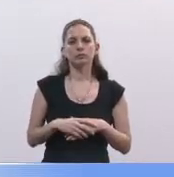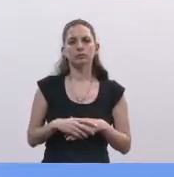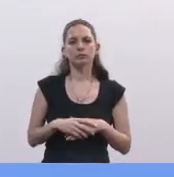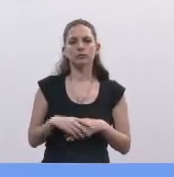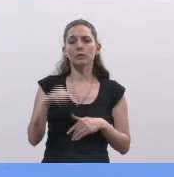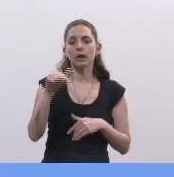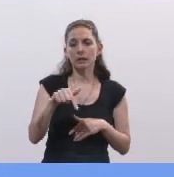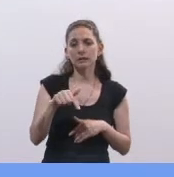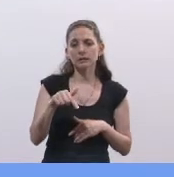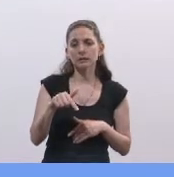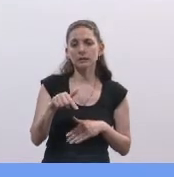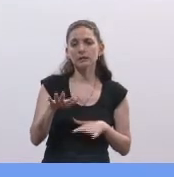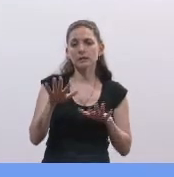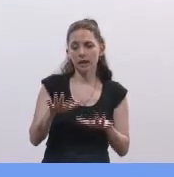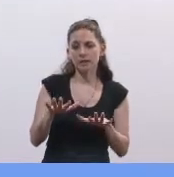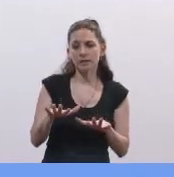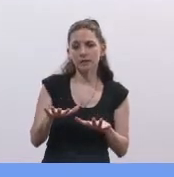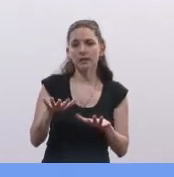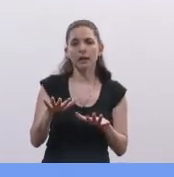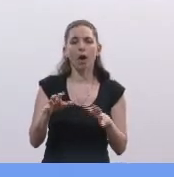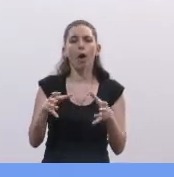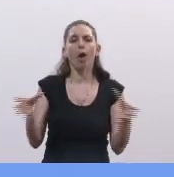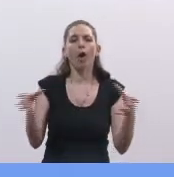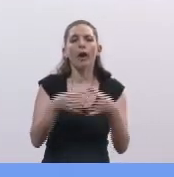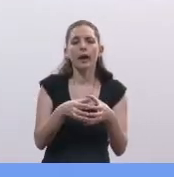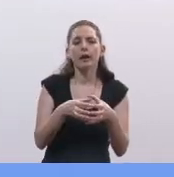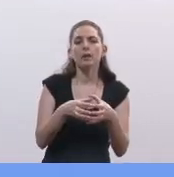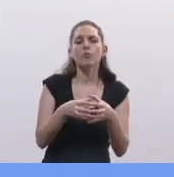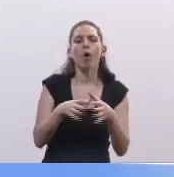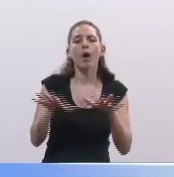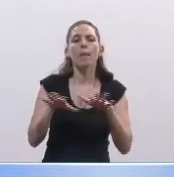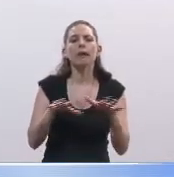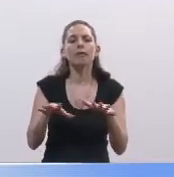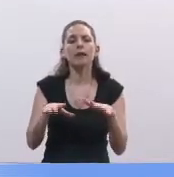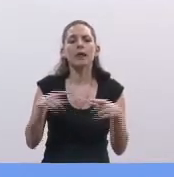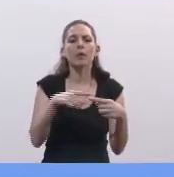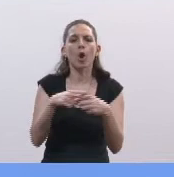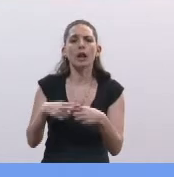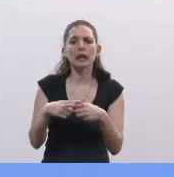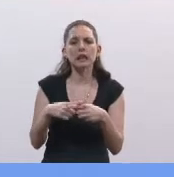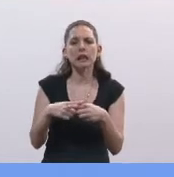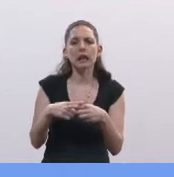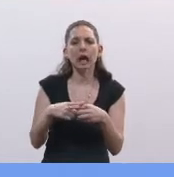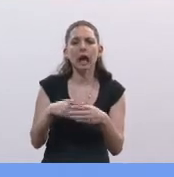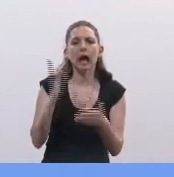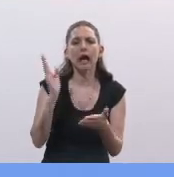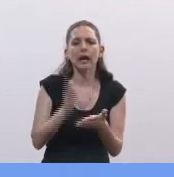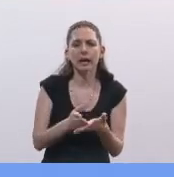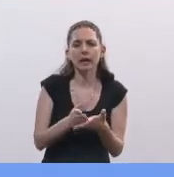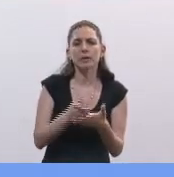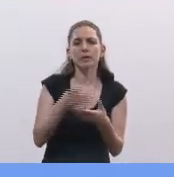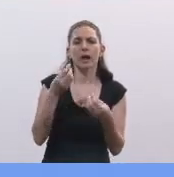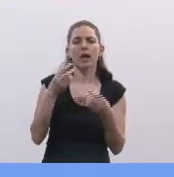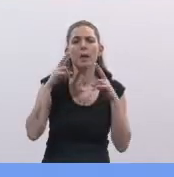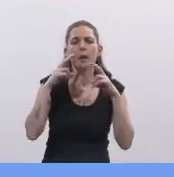Así, teniendo en cuenta la competencia del organismo en materia de política criminal y lucha contra la corrupción, la función de dirección